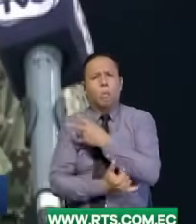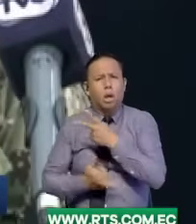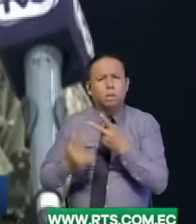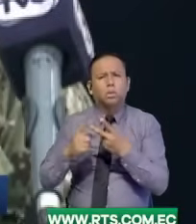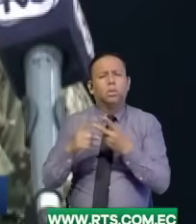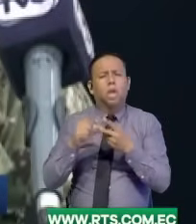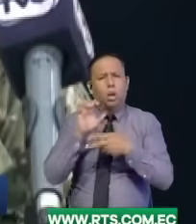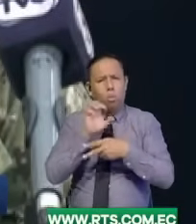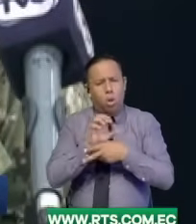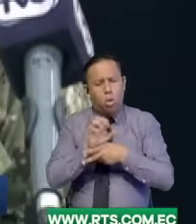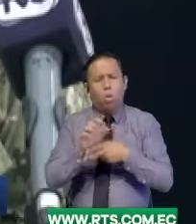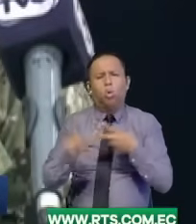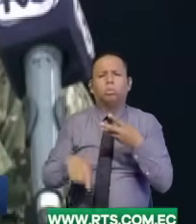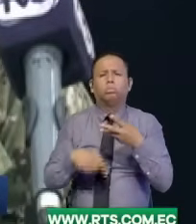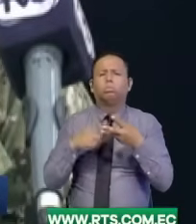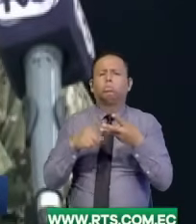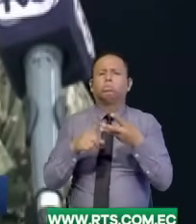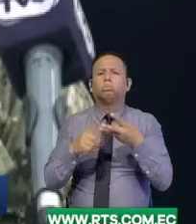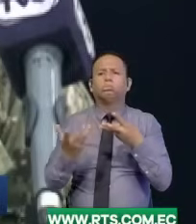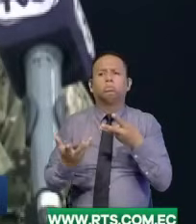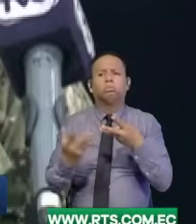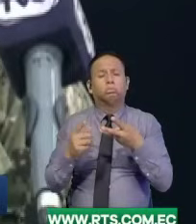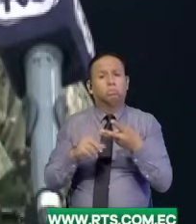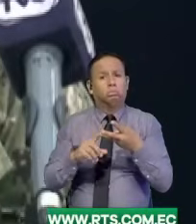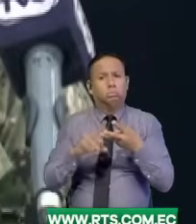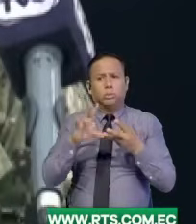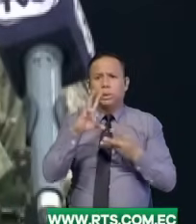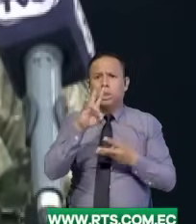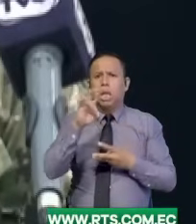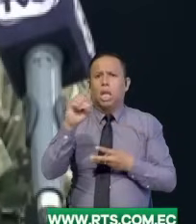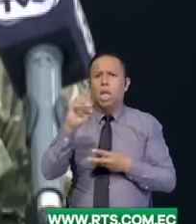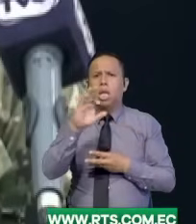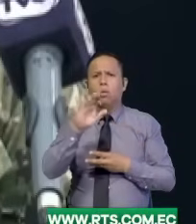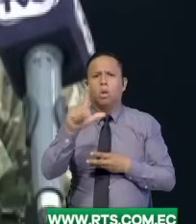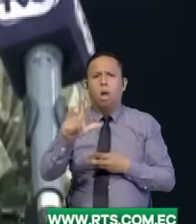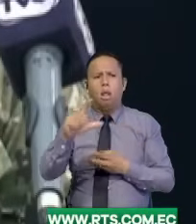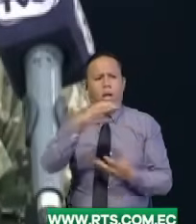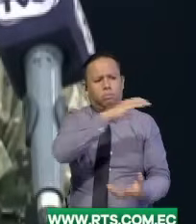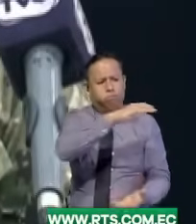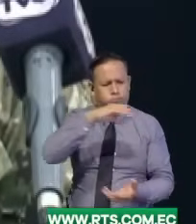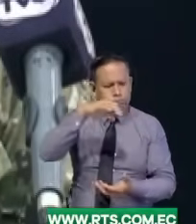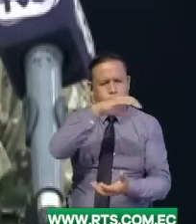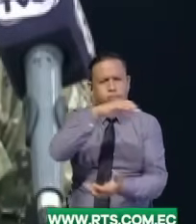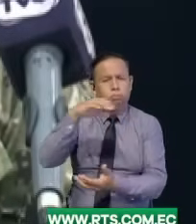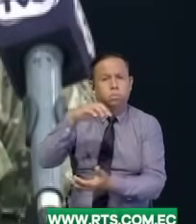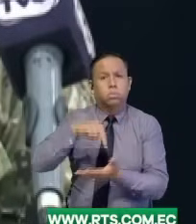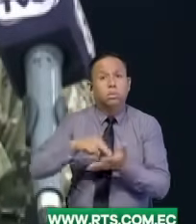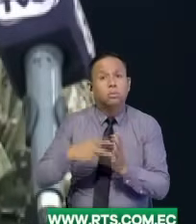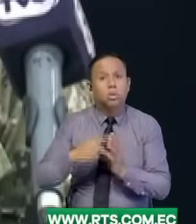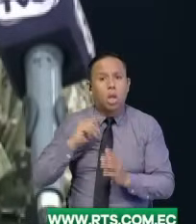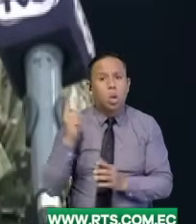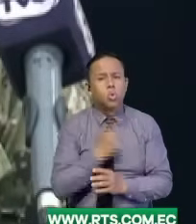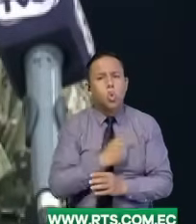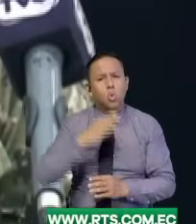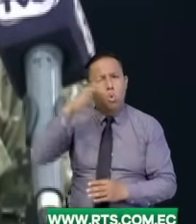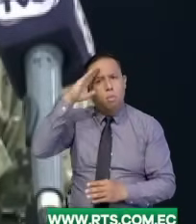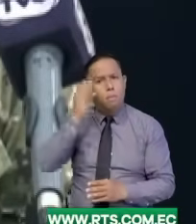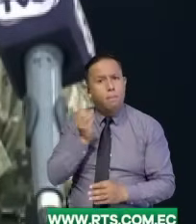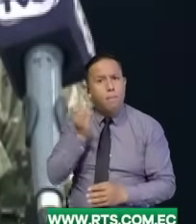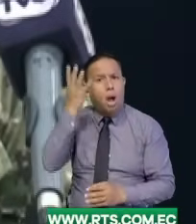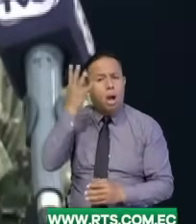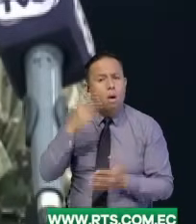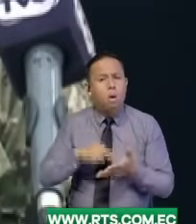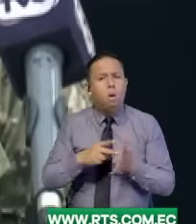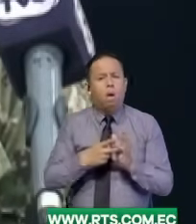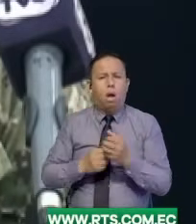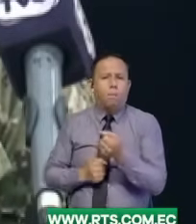Armada del Ecuador, pasamos de las 70 toneladas. Que esa es una prueba más del compromiso que tiene Fuerzas Armadas para